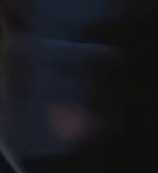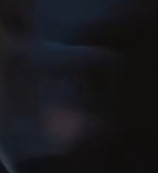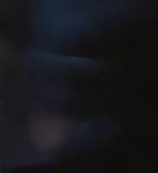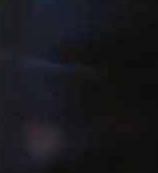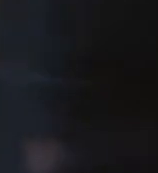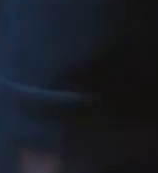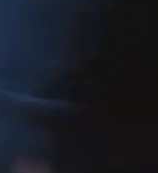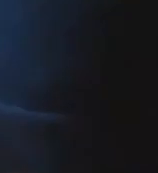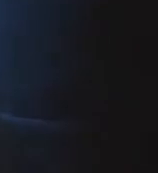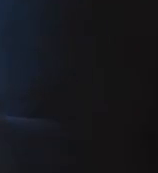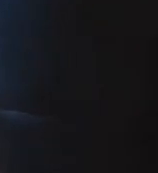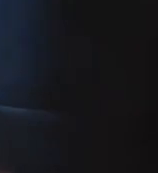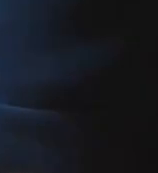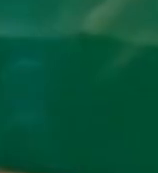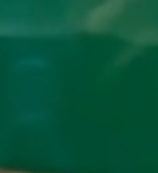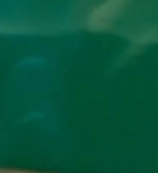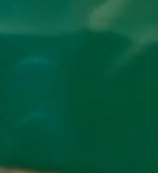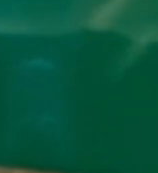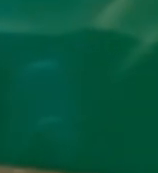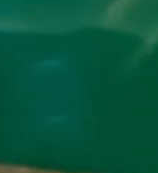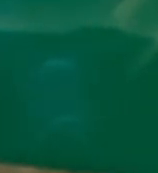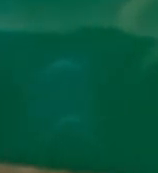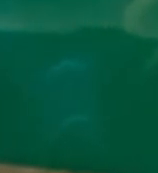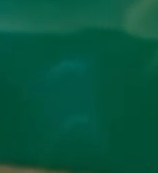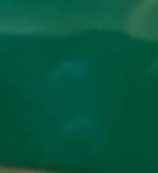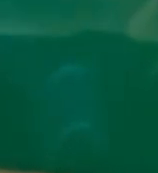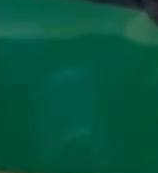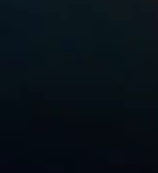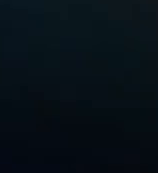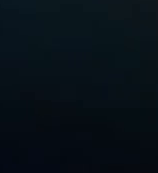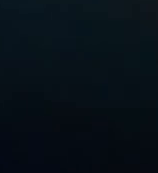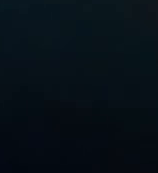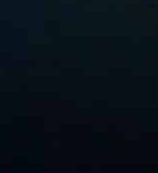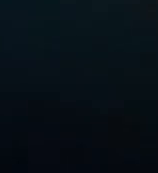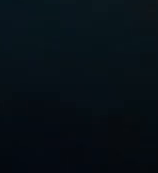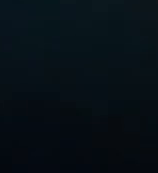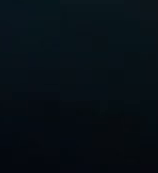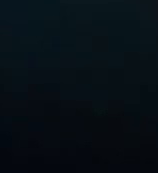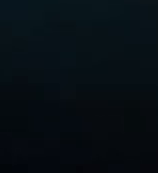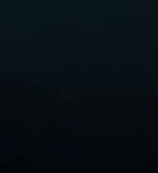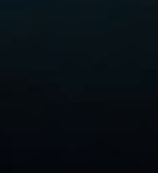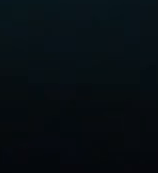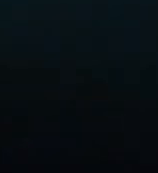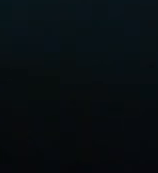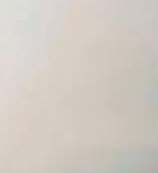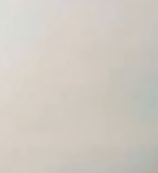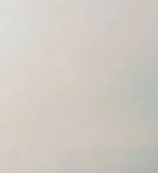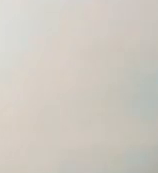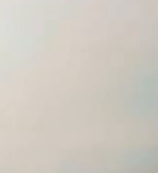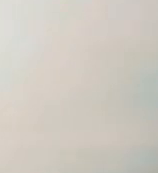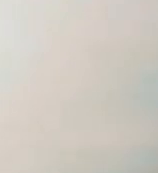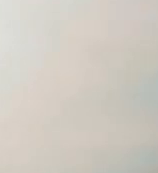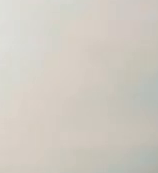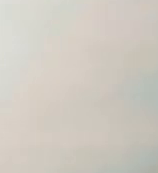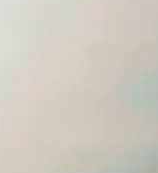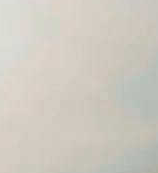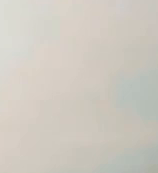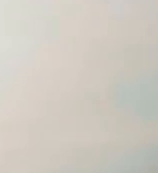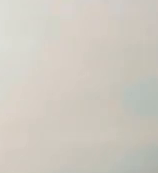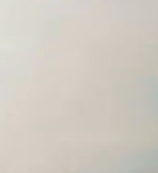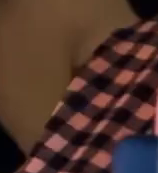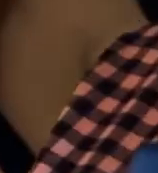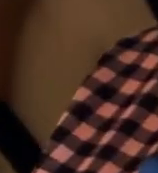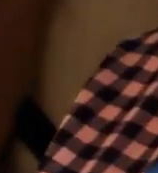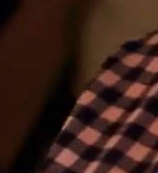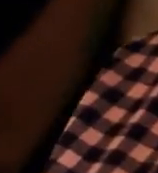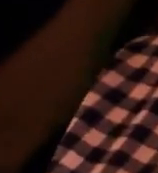la inclusión es el entorno el que debe adaptarse y cambiar para acomodar la diversidad en este sentido los museos Trabajamos para